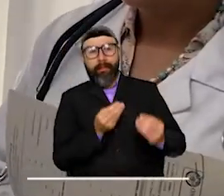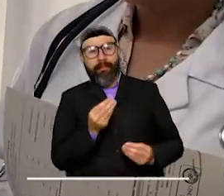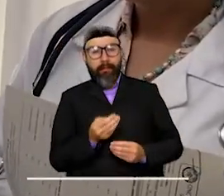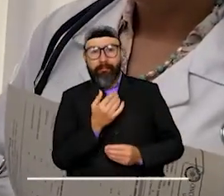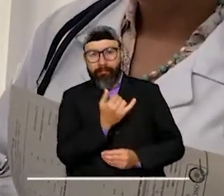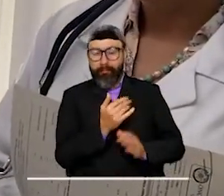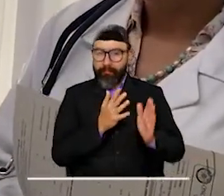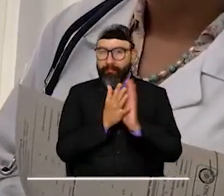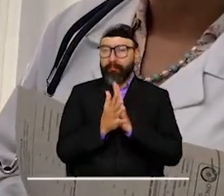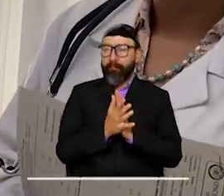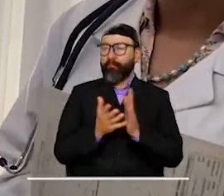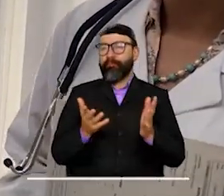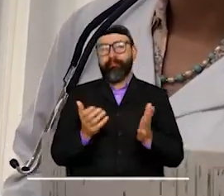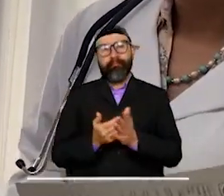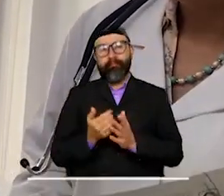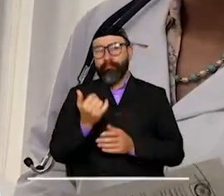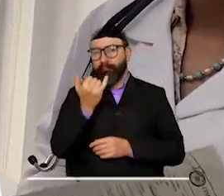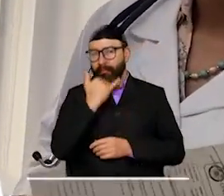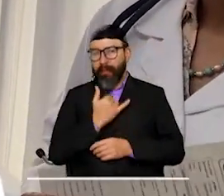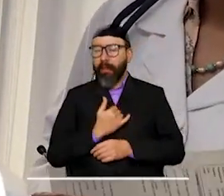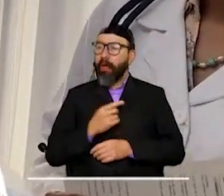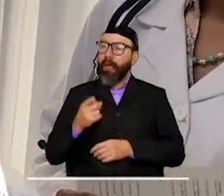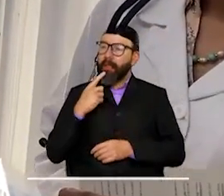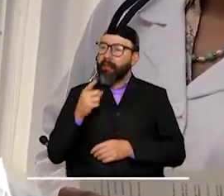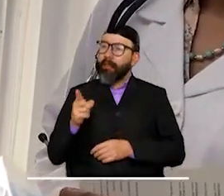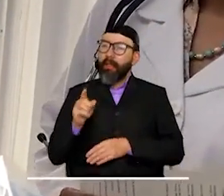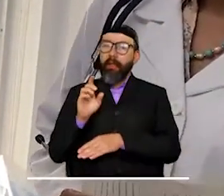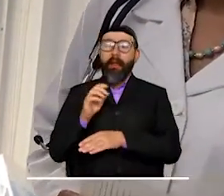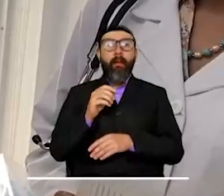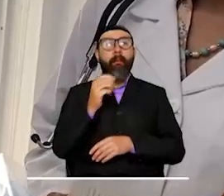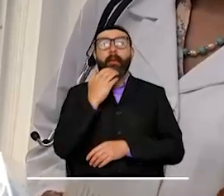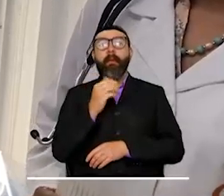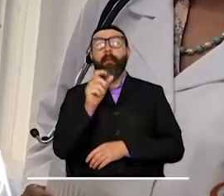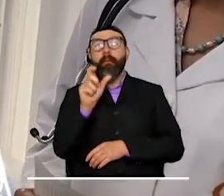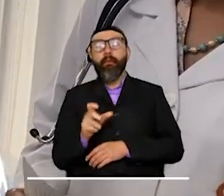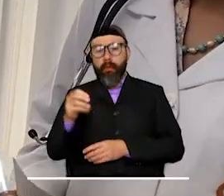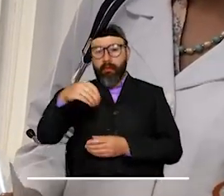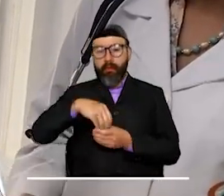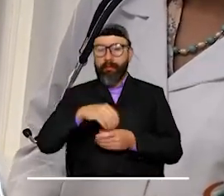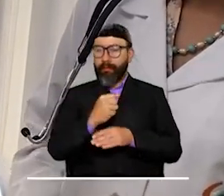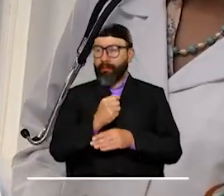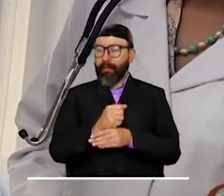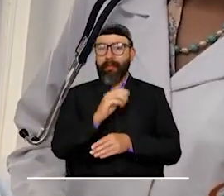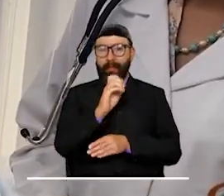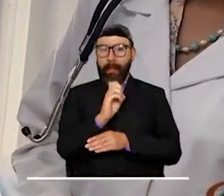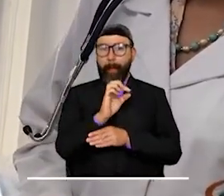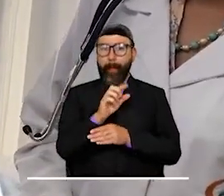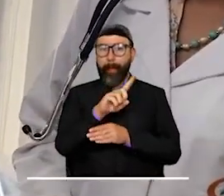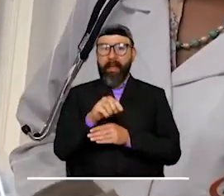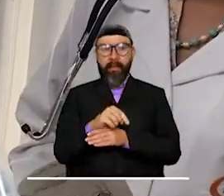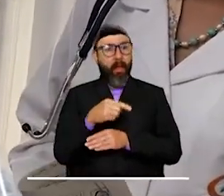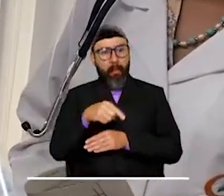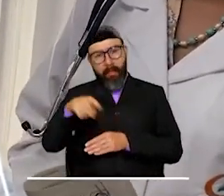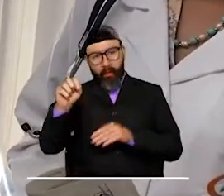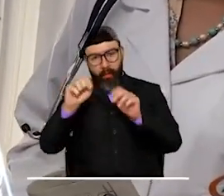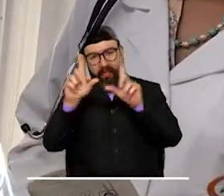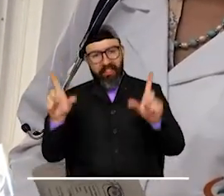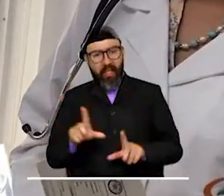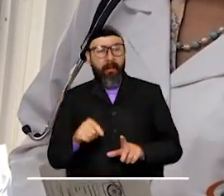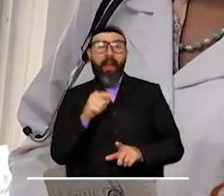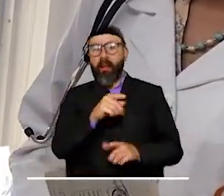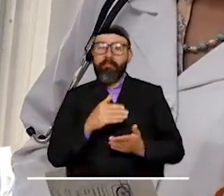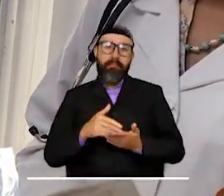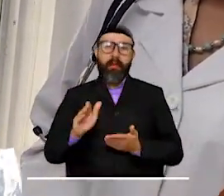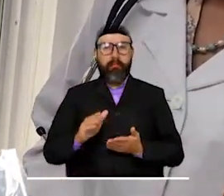médico que despidieron de una EPS porque mandaba exámenes, me lo contaba la doctora Alexandra. Y esa historia la hemos escuchado mucho porque